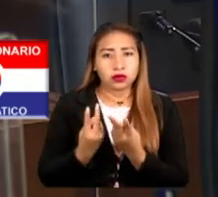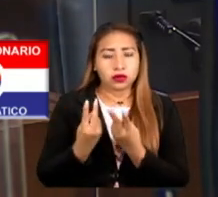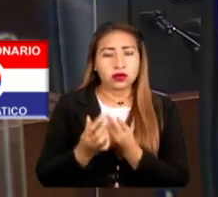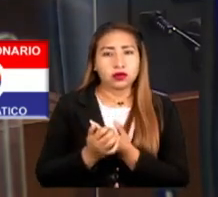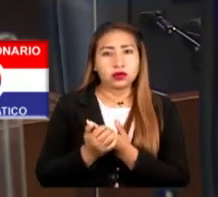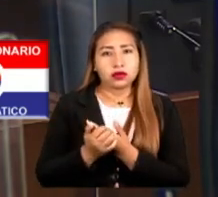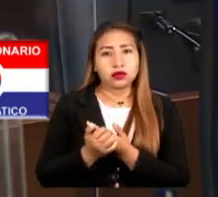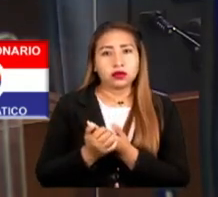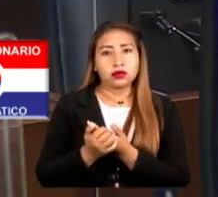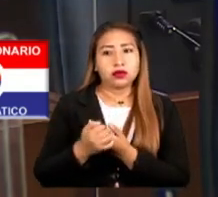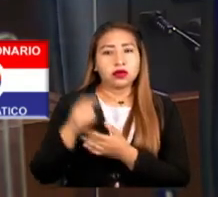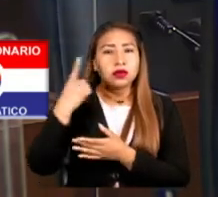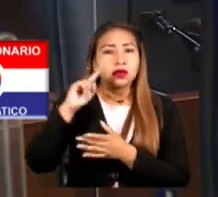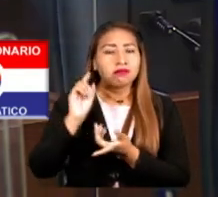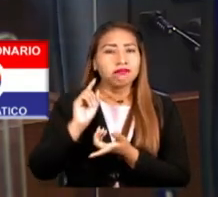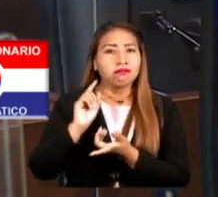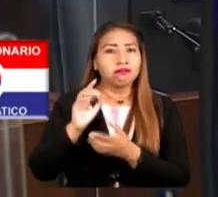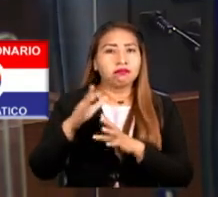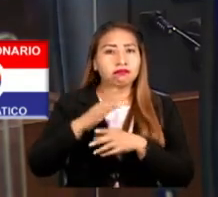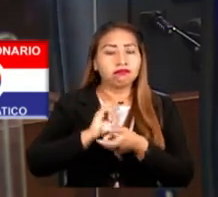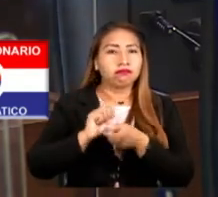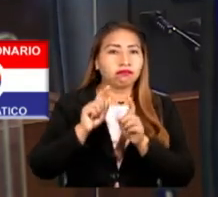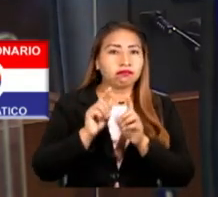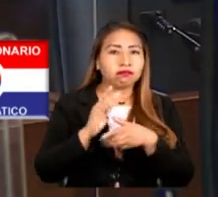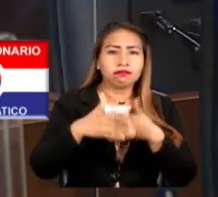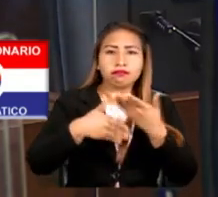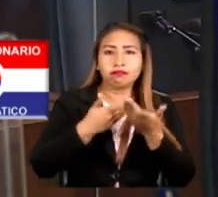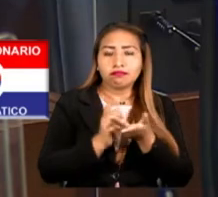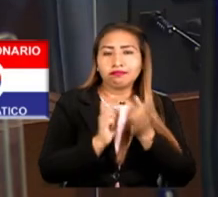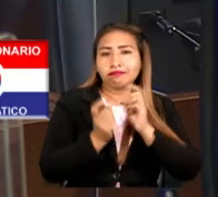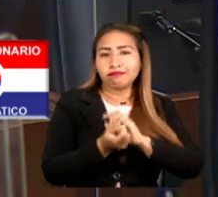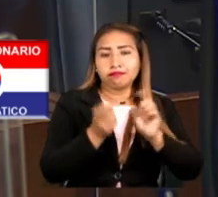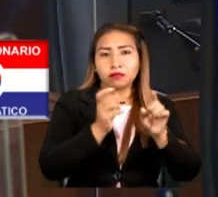de convertir esta institución